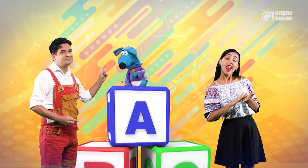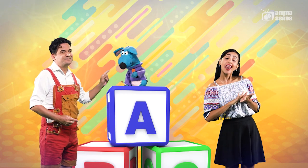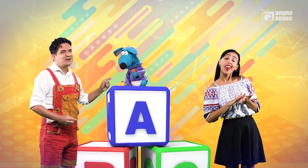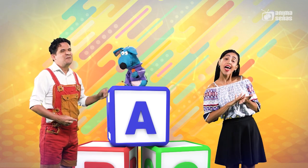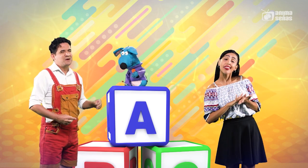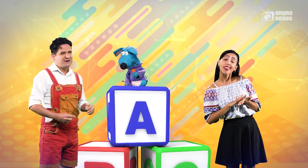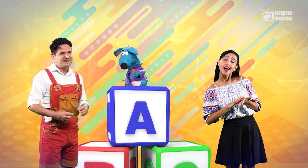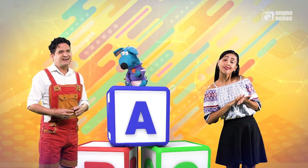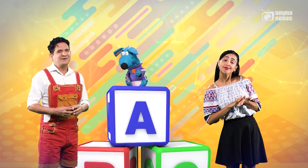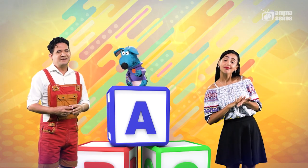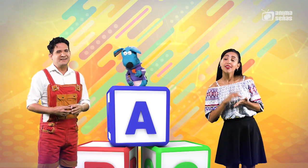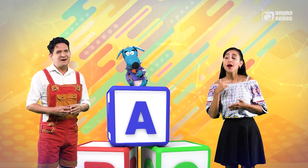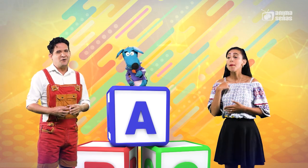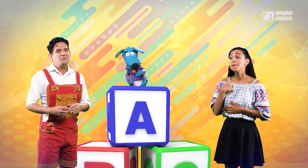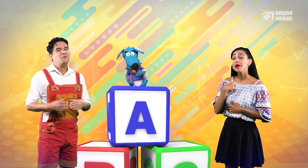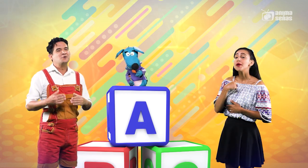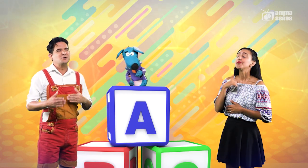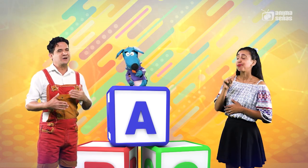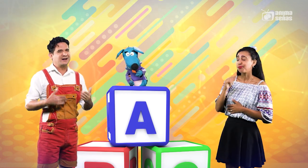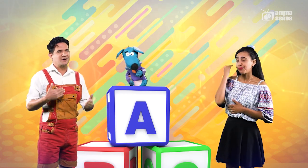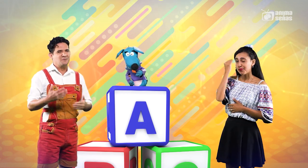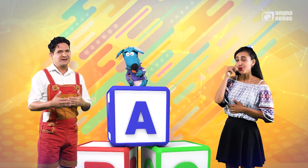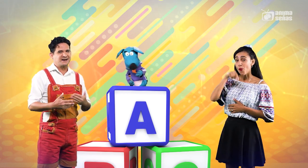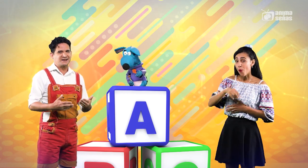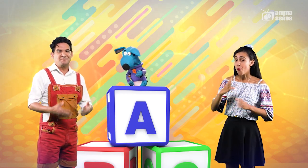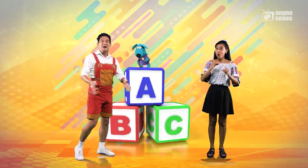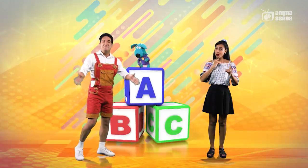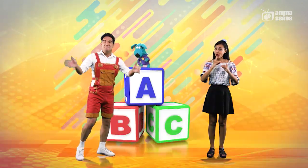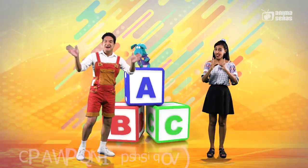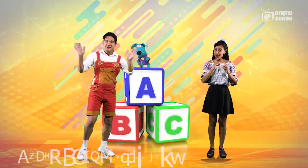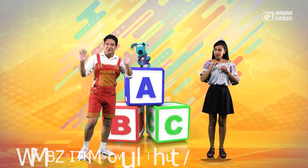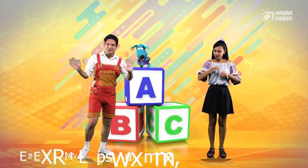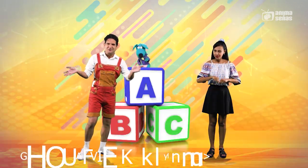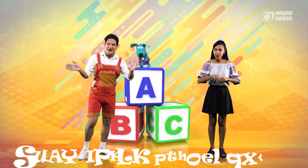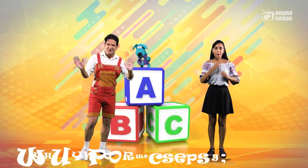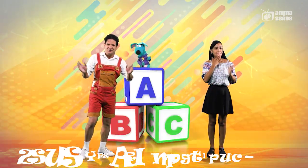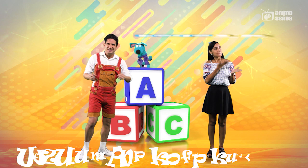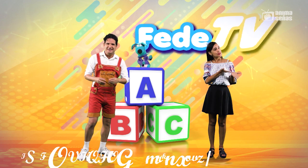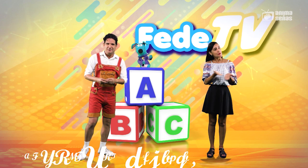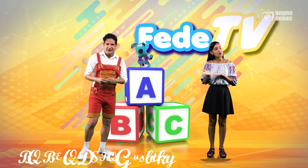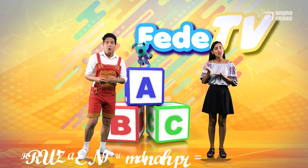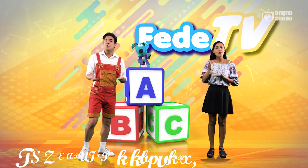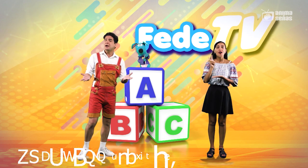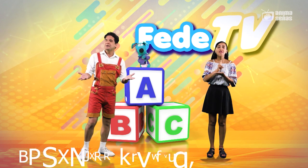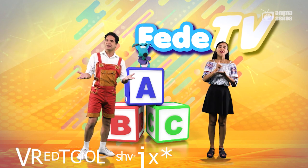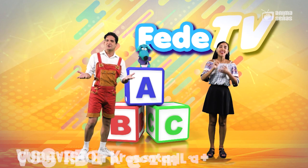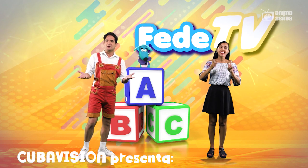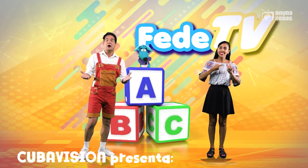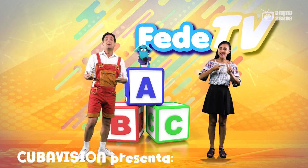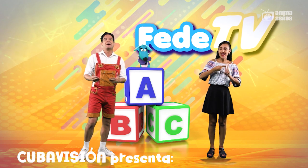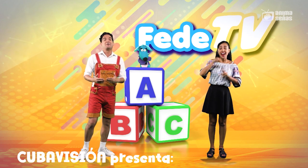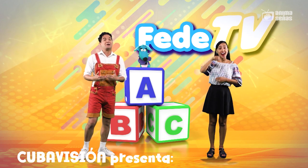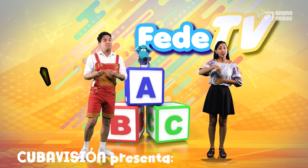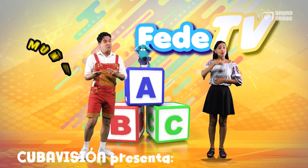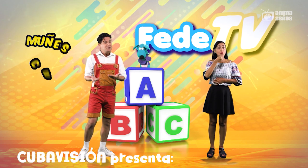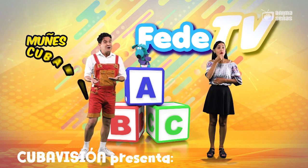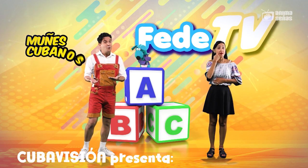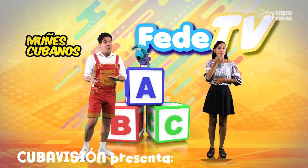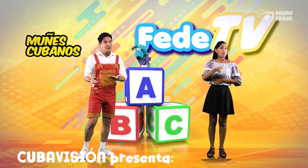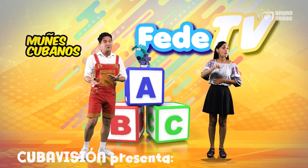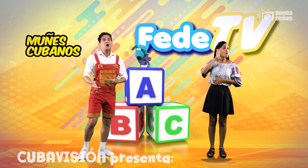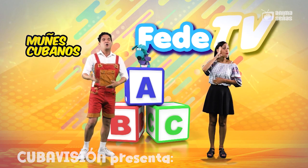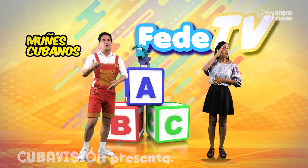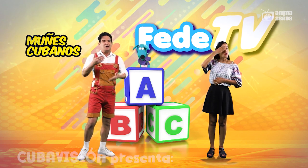monada. Me parece que hoy tendremos mucho de qué conversar. Bienvenidos a Fede TV, una invitación para ver